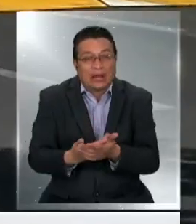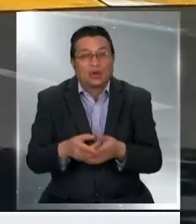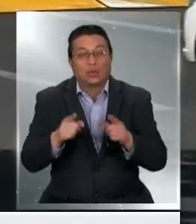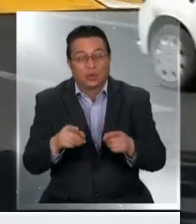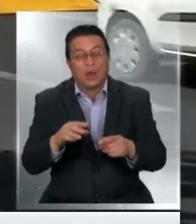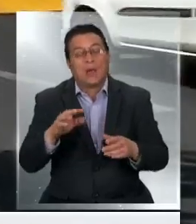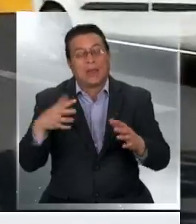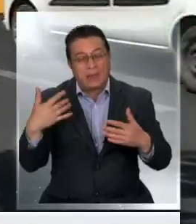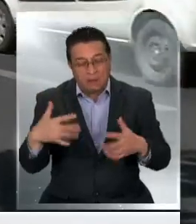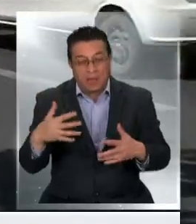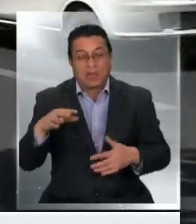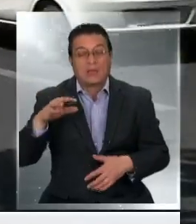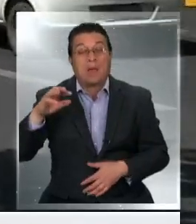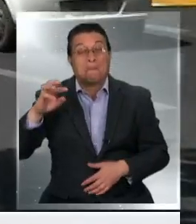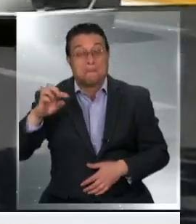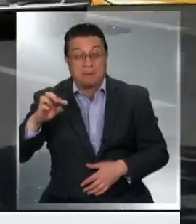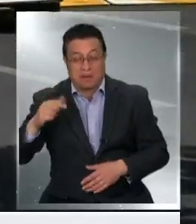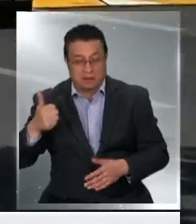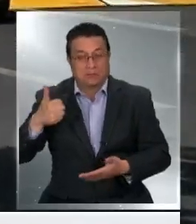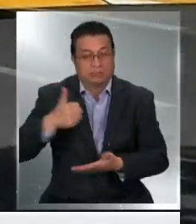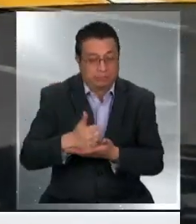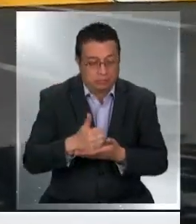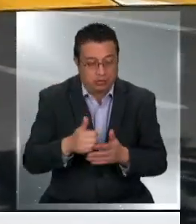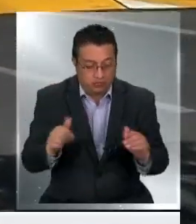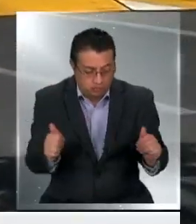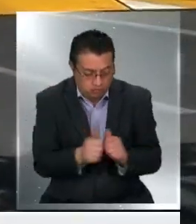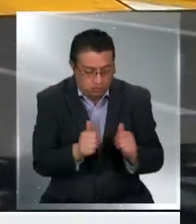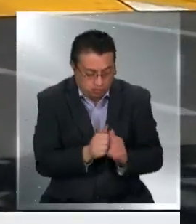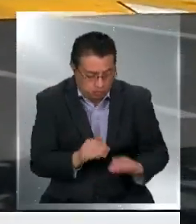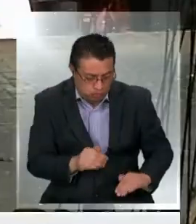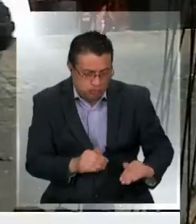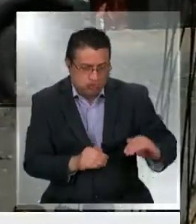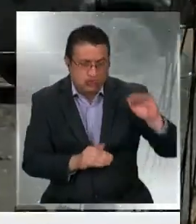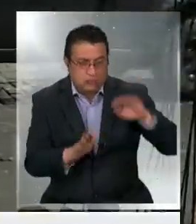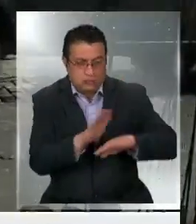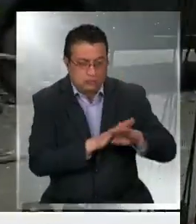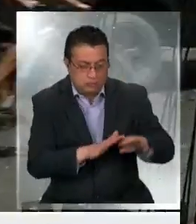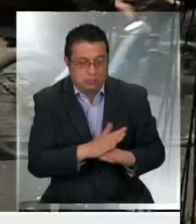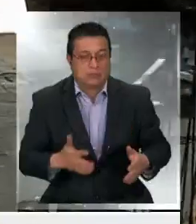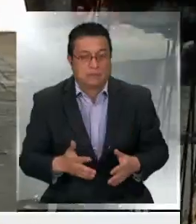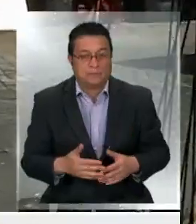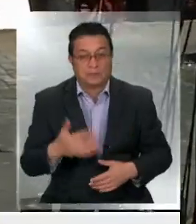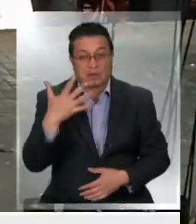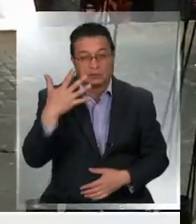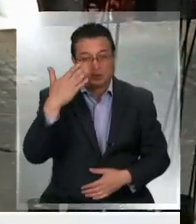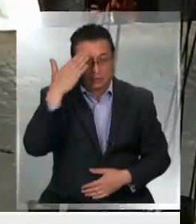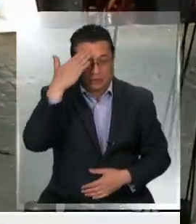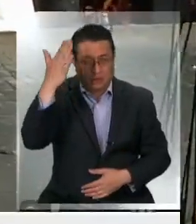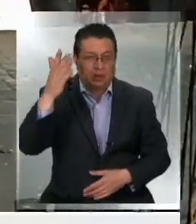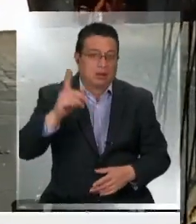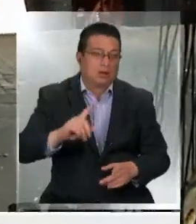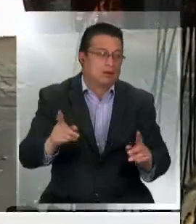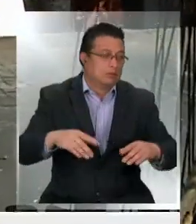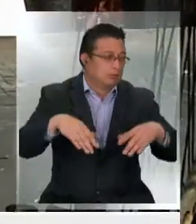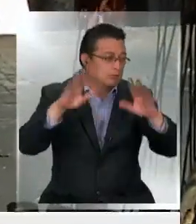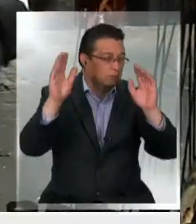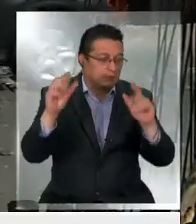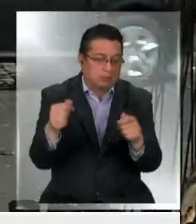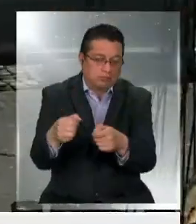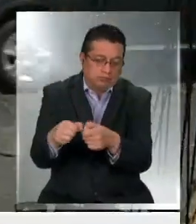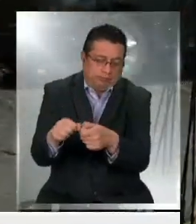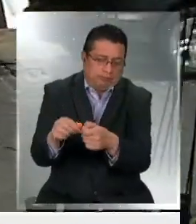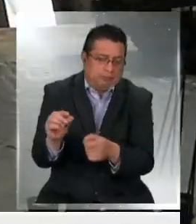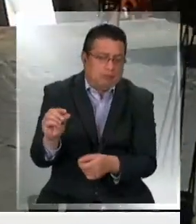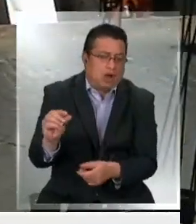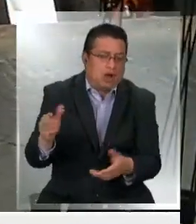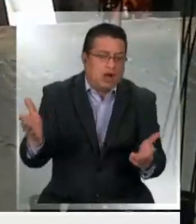presente e incorporarse desde el nacimiento a la crianza del niño. 5 días no alcanza a saber nada, o sea, en los